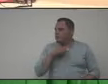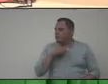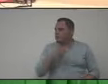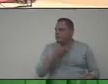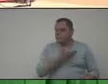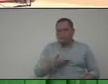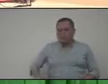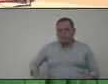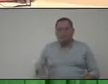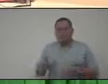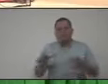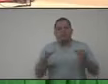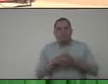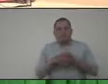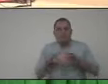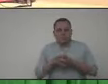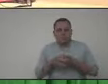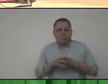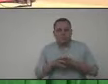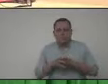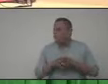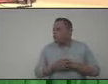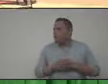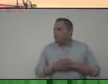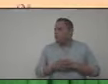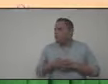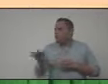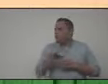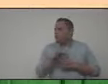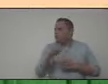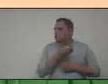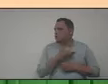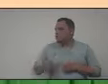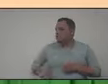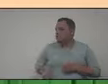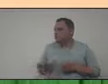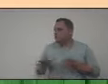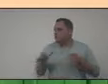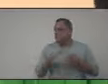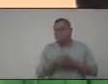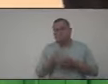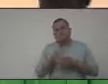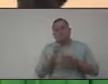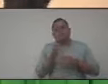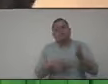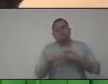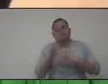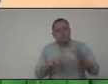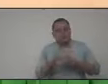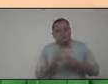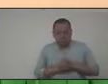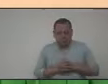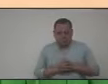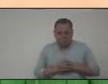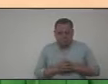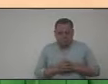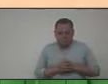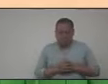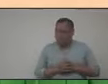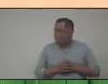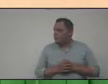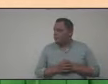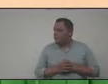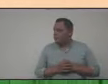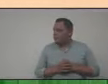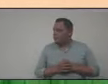la asociación y para todos los presidentes de las asociaciones del departamento. Doctora,